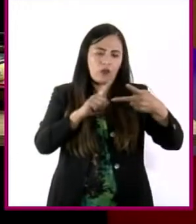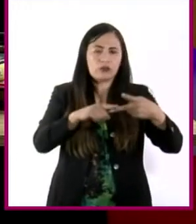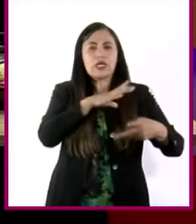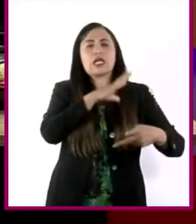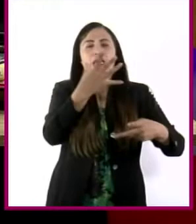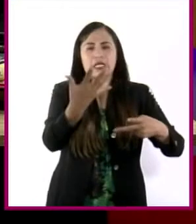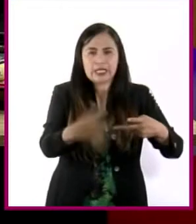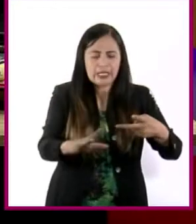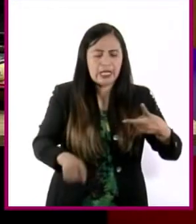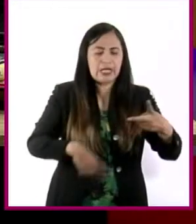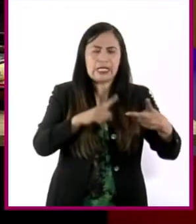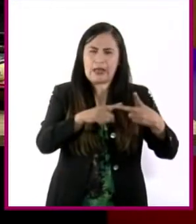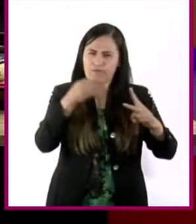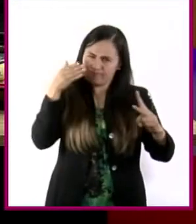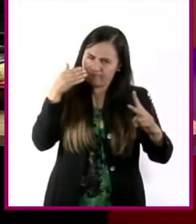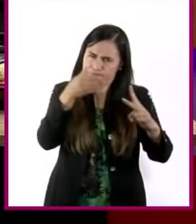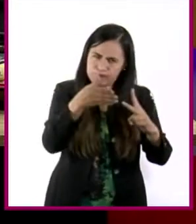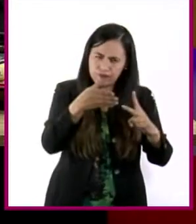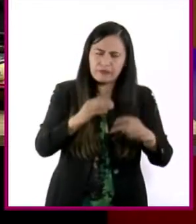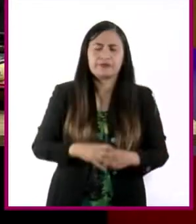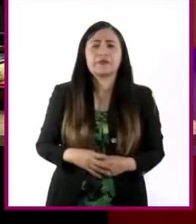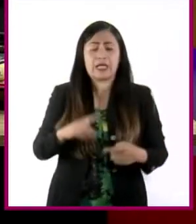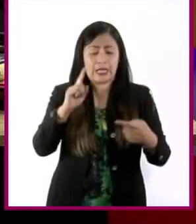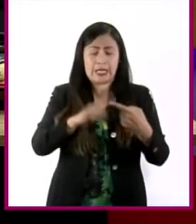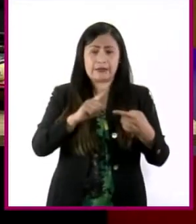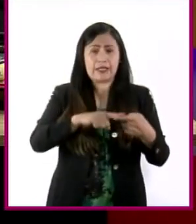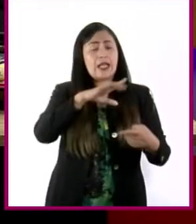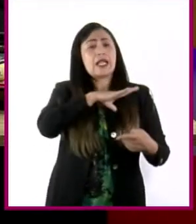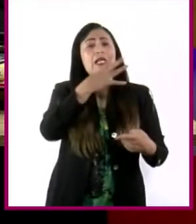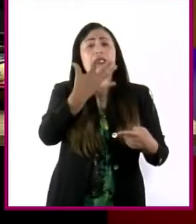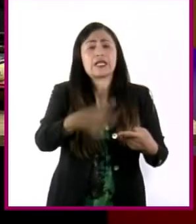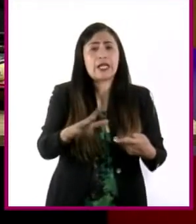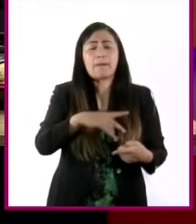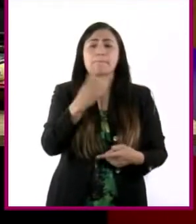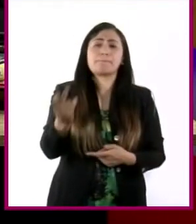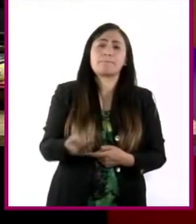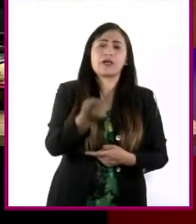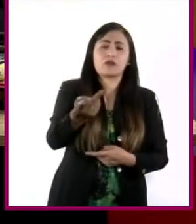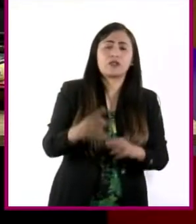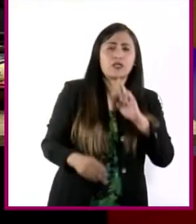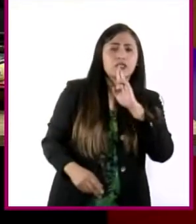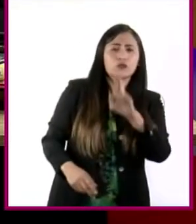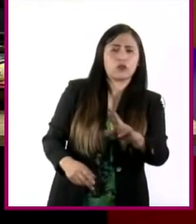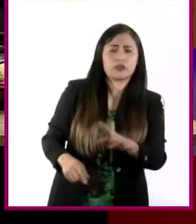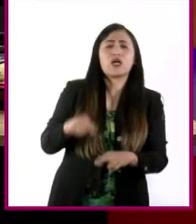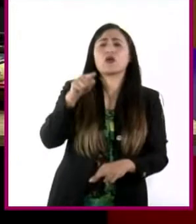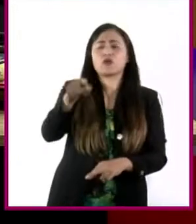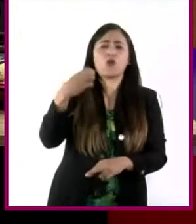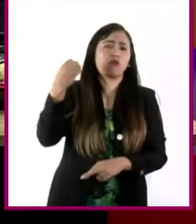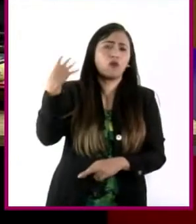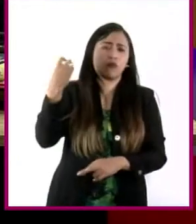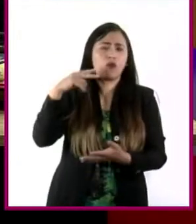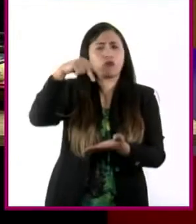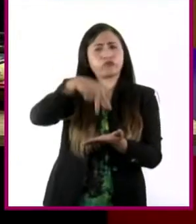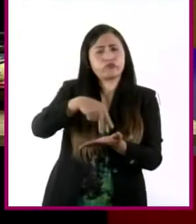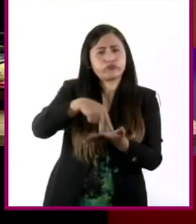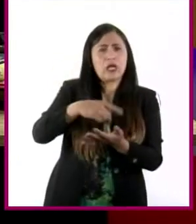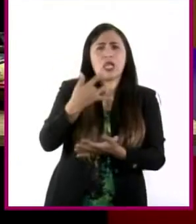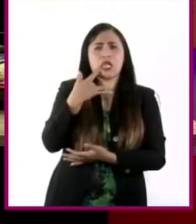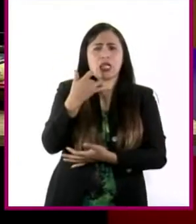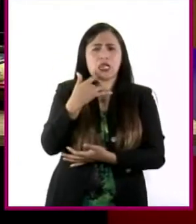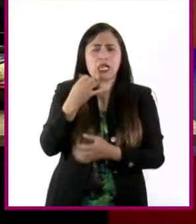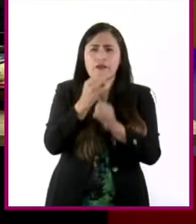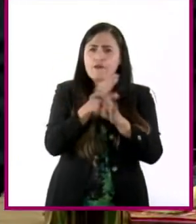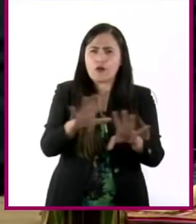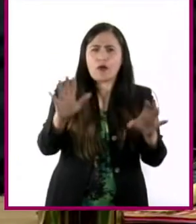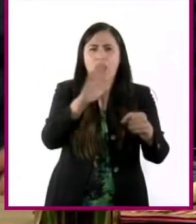general y el específico. El objetivo general responde a la pregunta, ¿qué quiere lograr con su discurso? ¿Entretener, informar